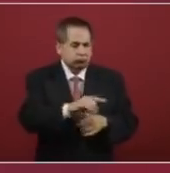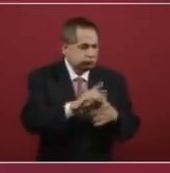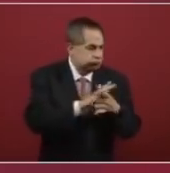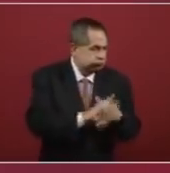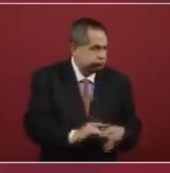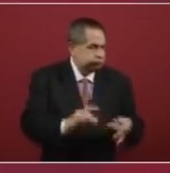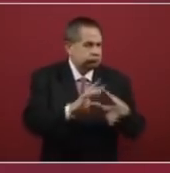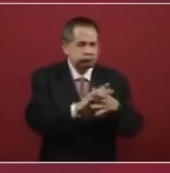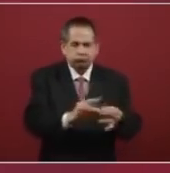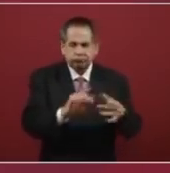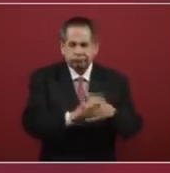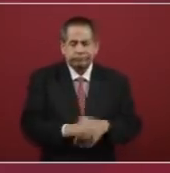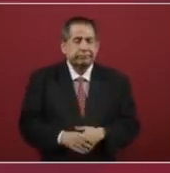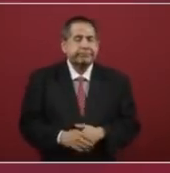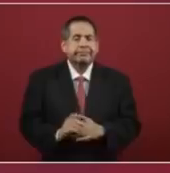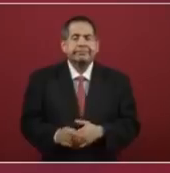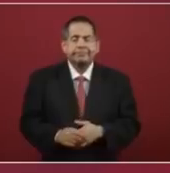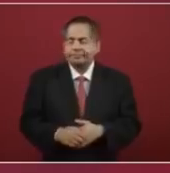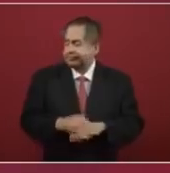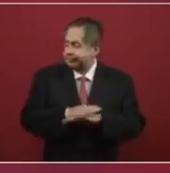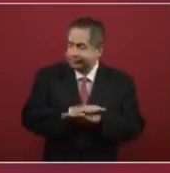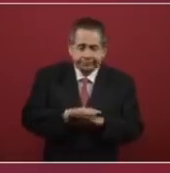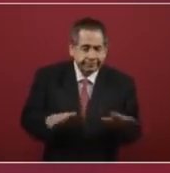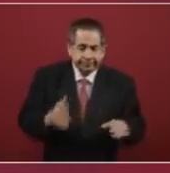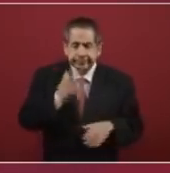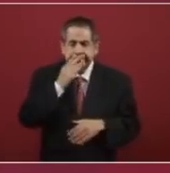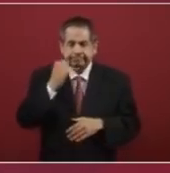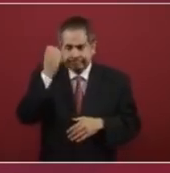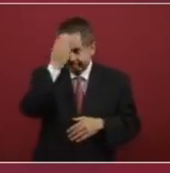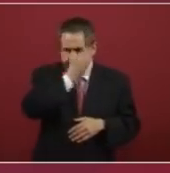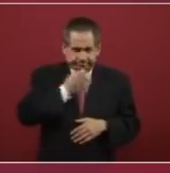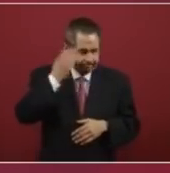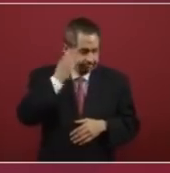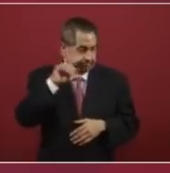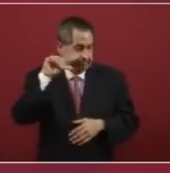no va a haber evaluaciones punitivas,